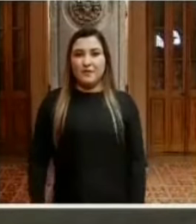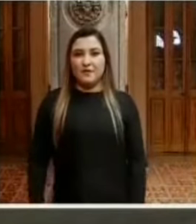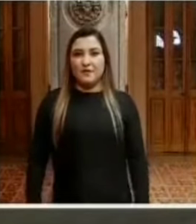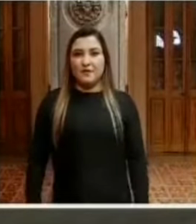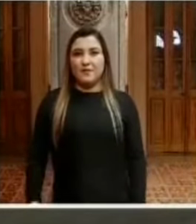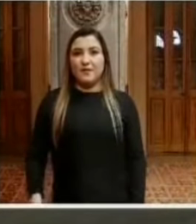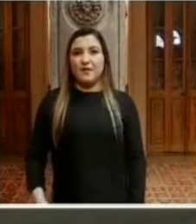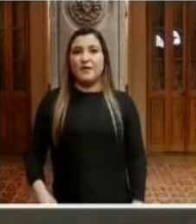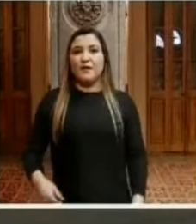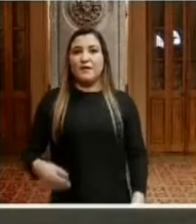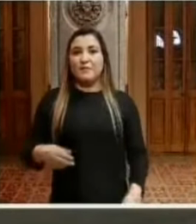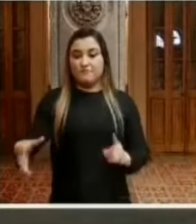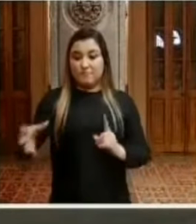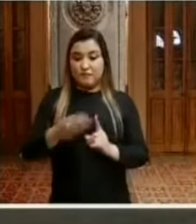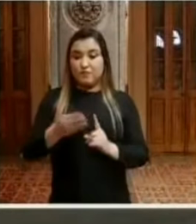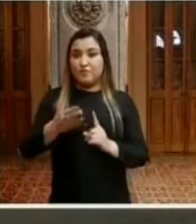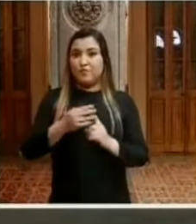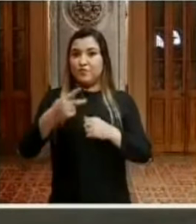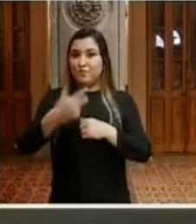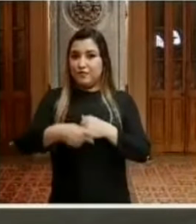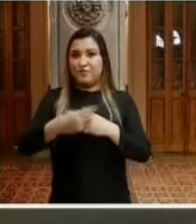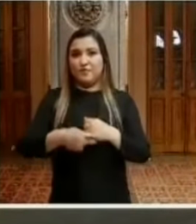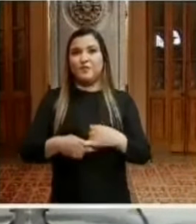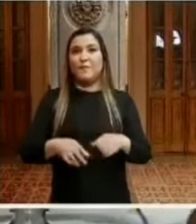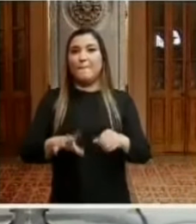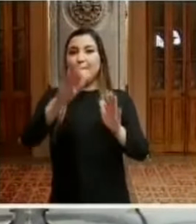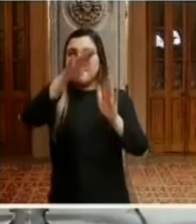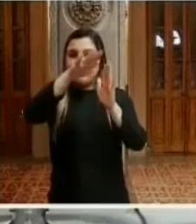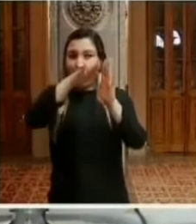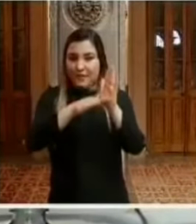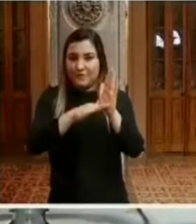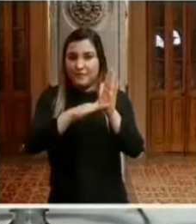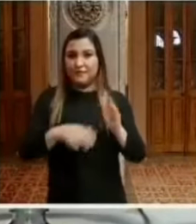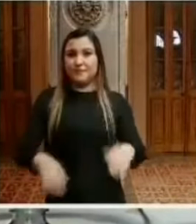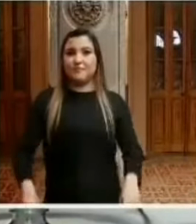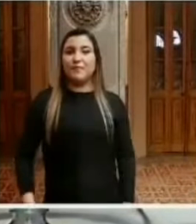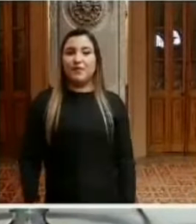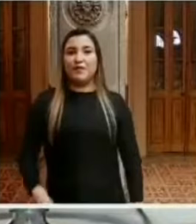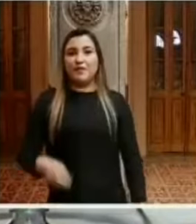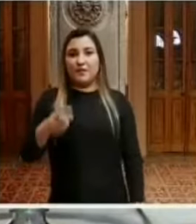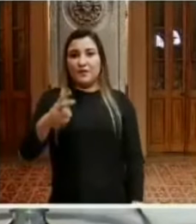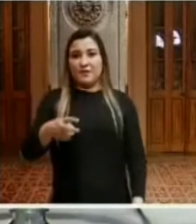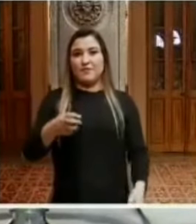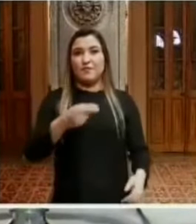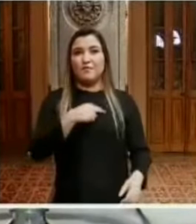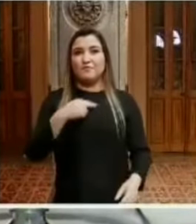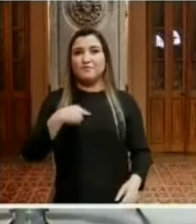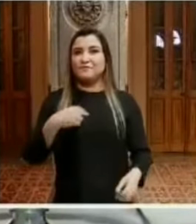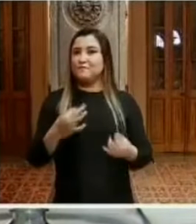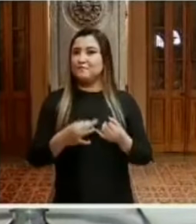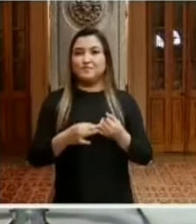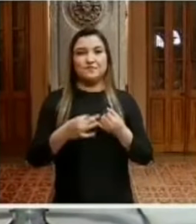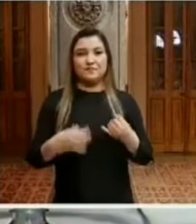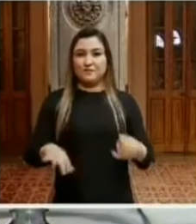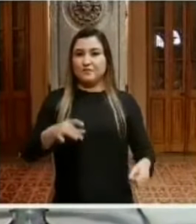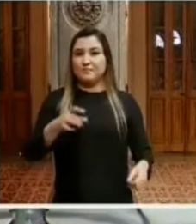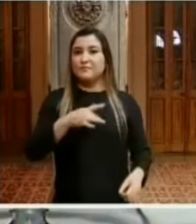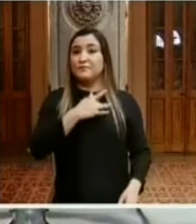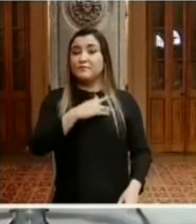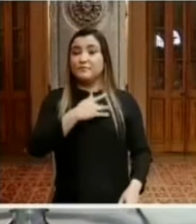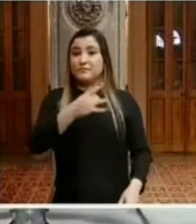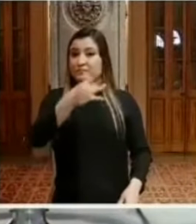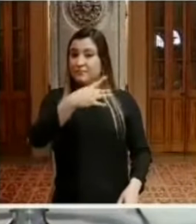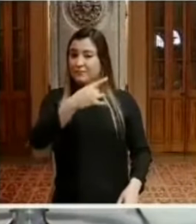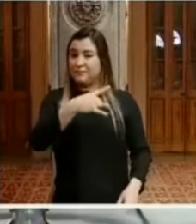el contagio, porque entonces está difícil. Y entonces con eso terminamos el temor. No lo justifico